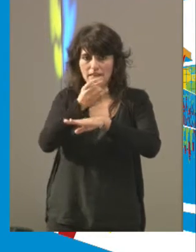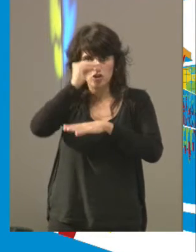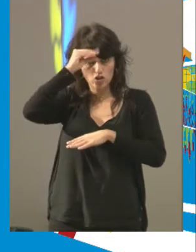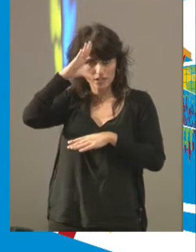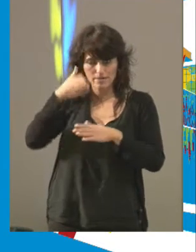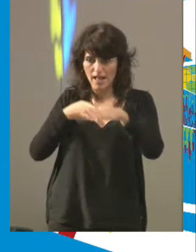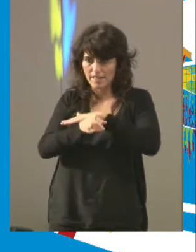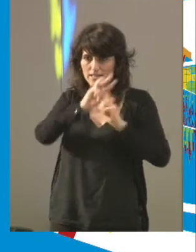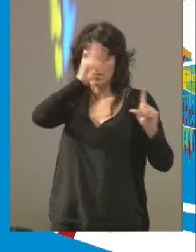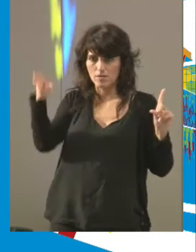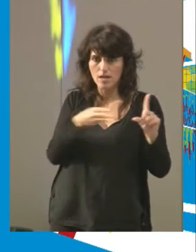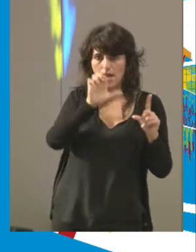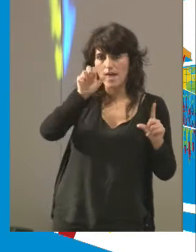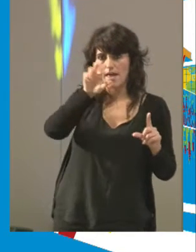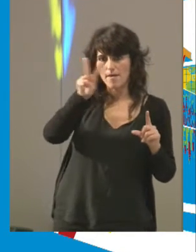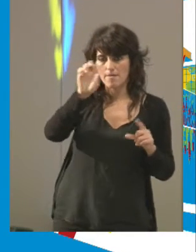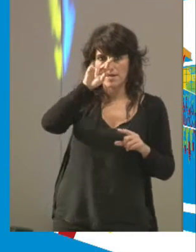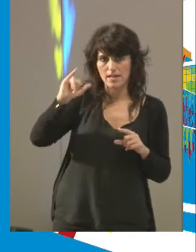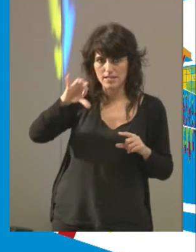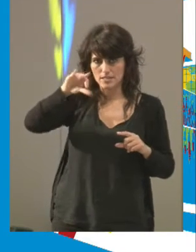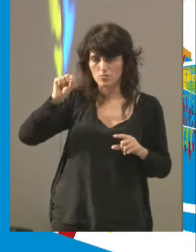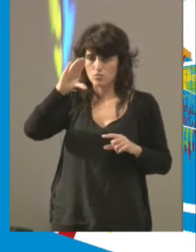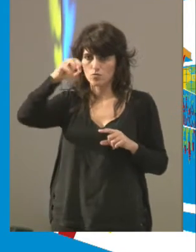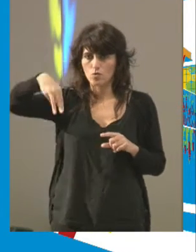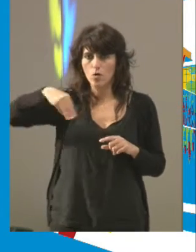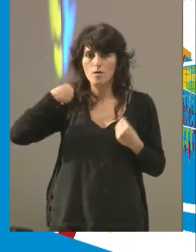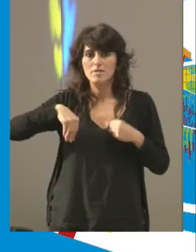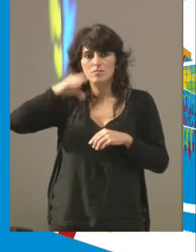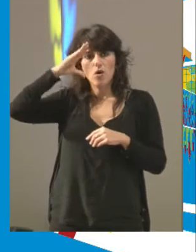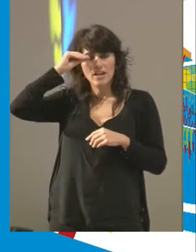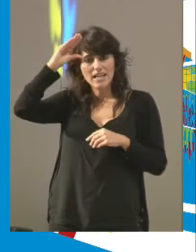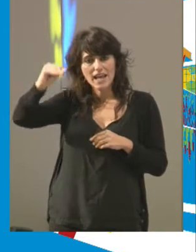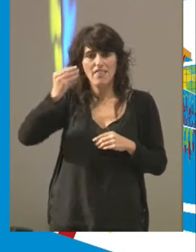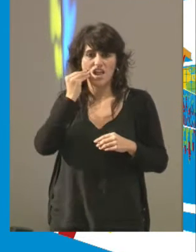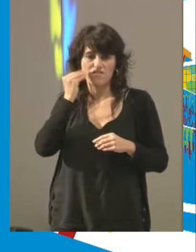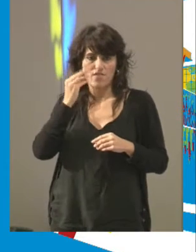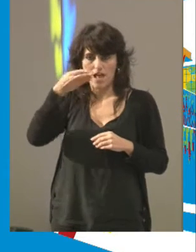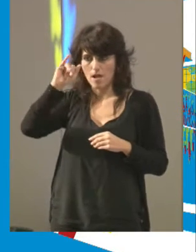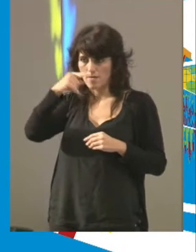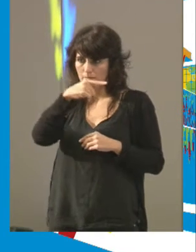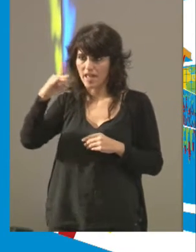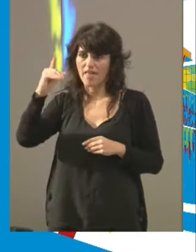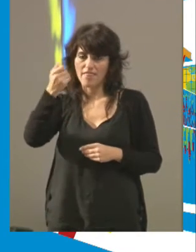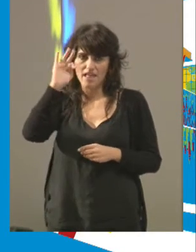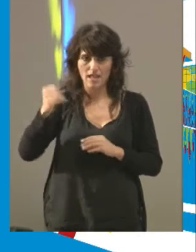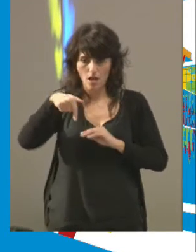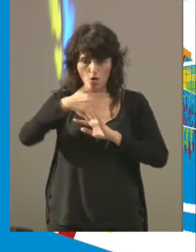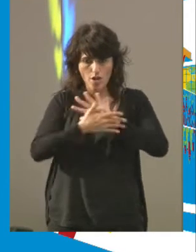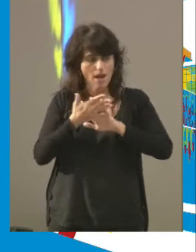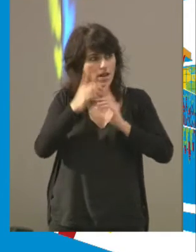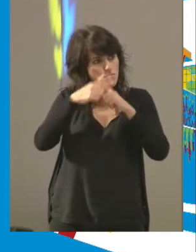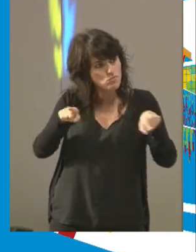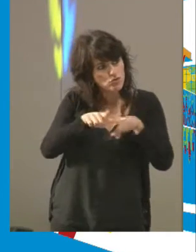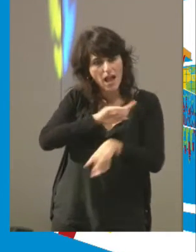en Internet en everismoriarty.com. Es una apasionada de inteligencia artificial, tecnología Big Data, que es de lo que nos hablará hoy, la música y el